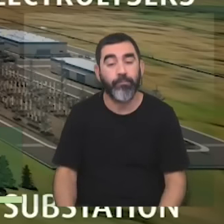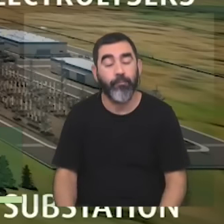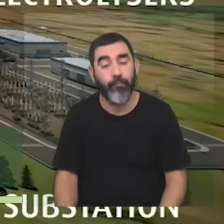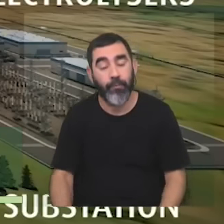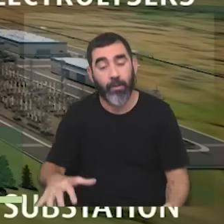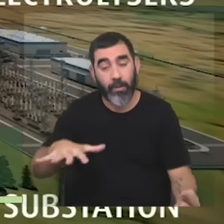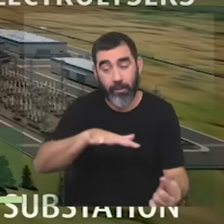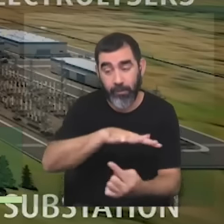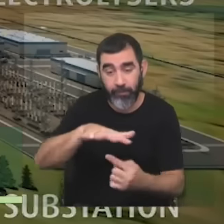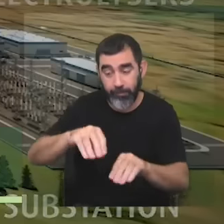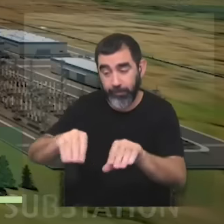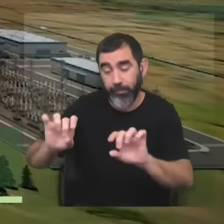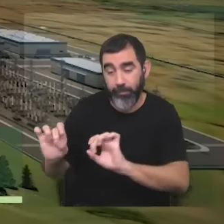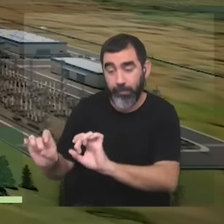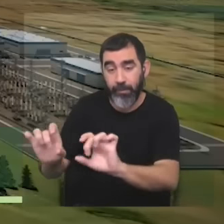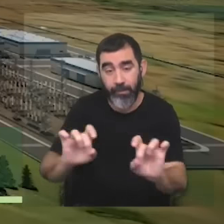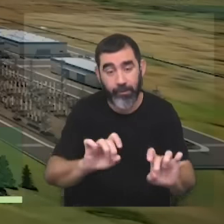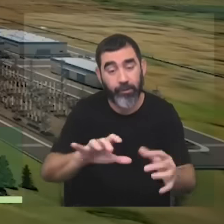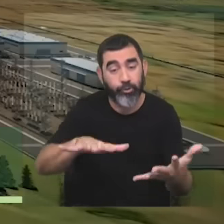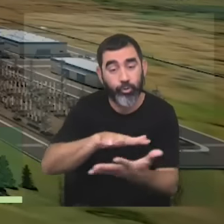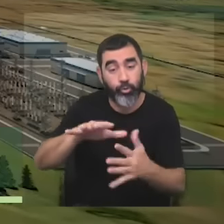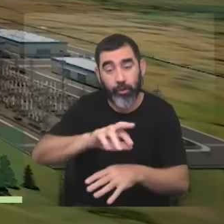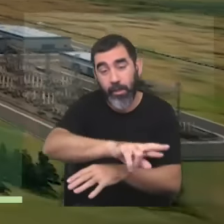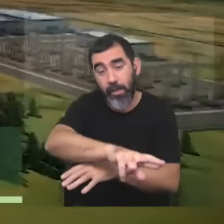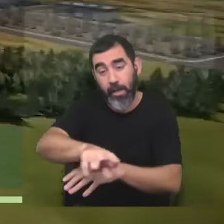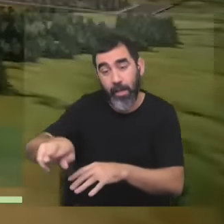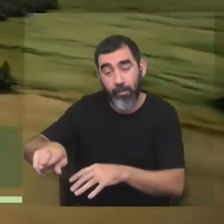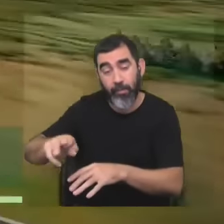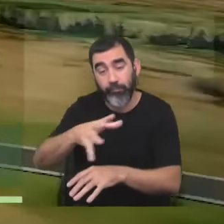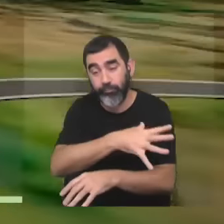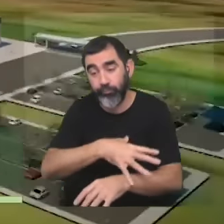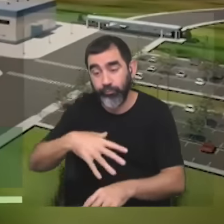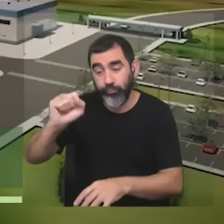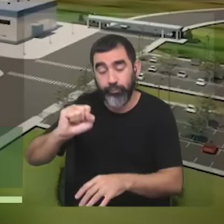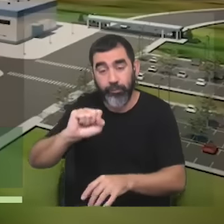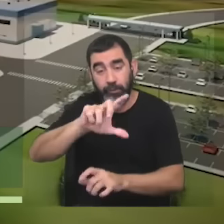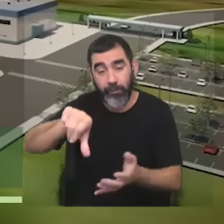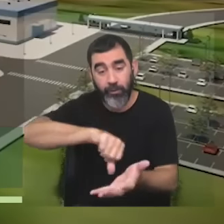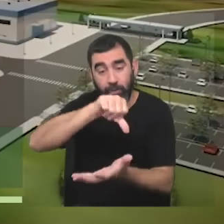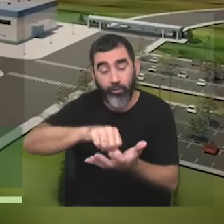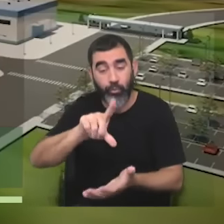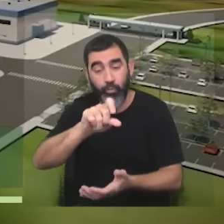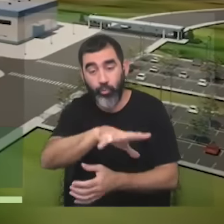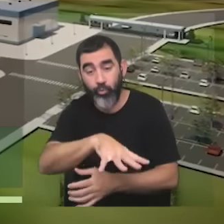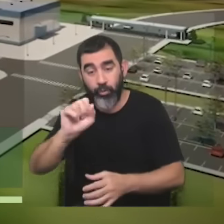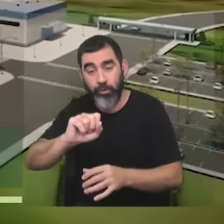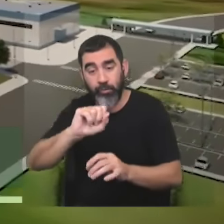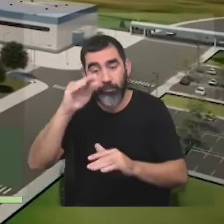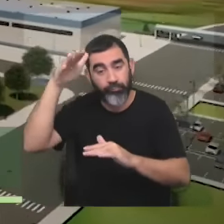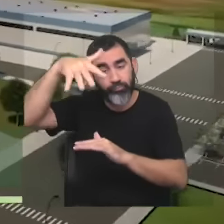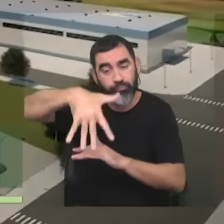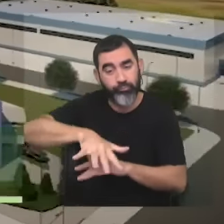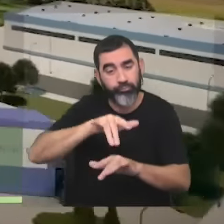ambientes que se contaminan en las zonas costeras el urbanista que hacen desmontes